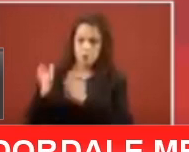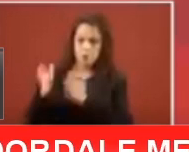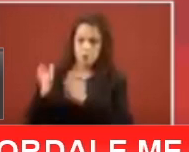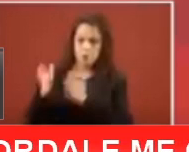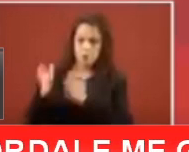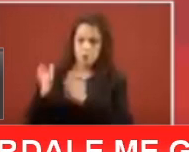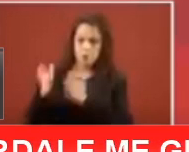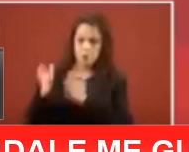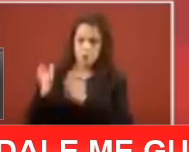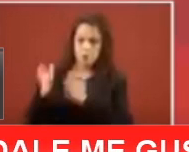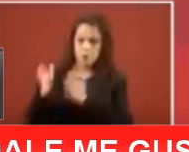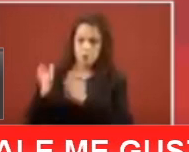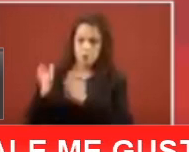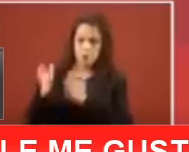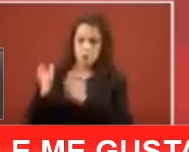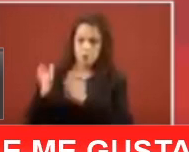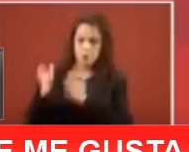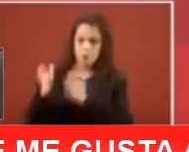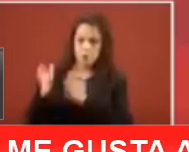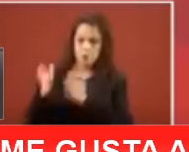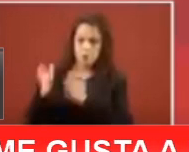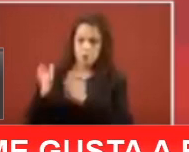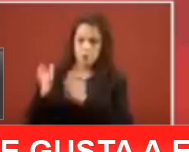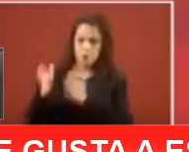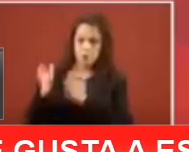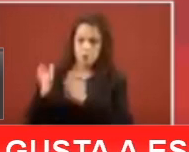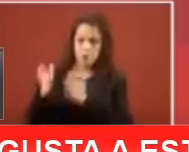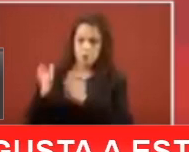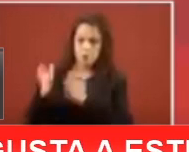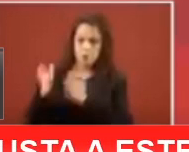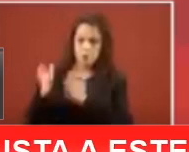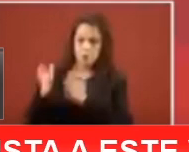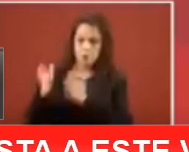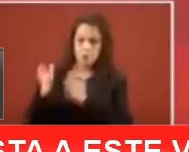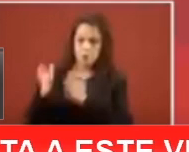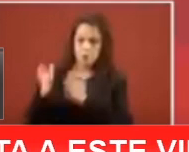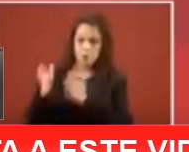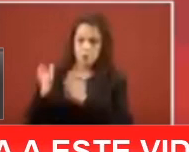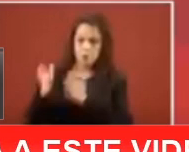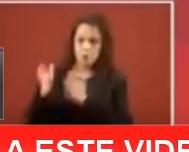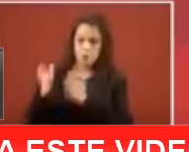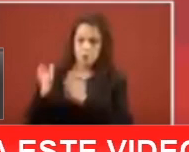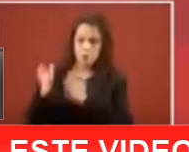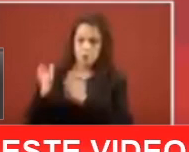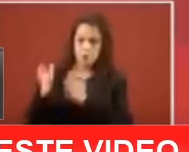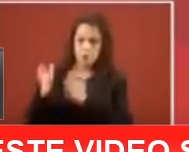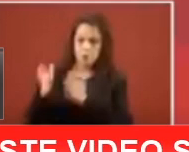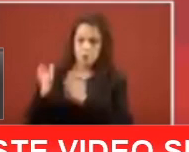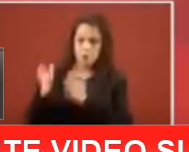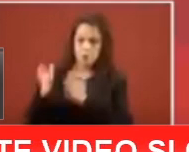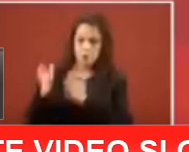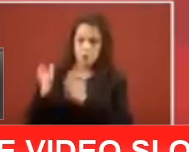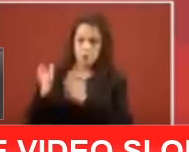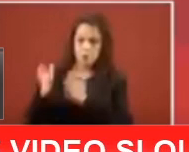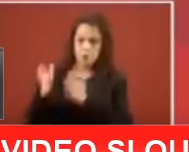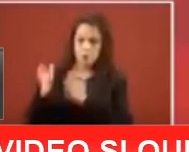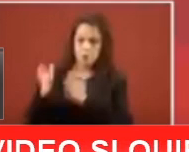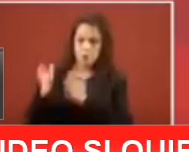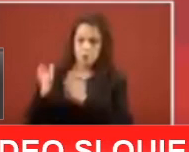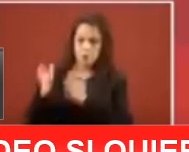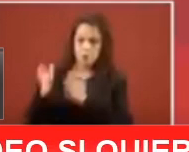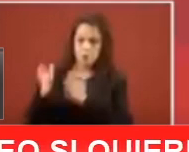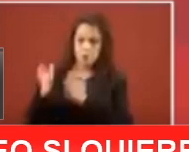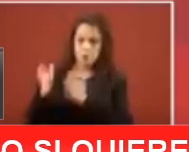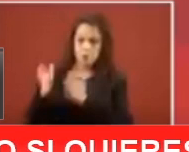acordó? En muy buen plan, que ellos lleven a cabo su programa de salud. O sea, el presidente no se dejó ni siquiera chantajear como, ay, sí,